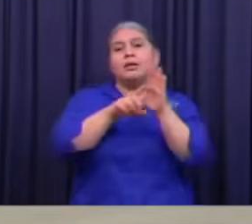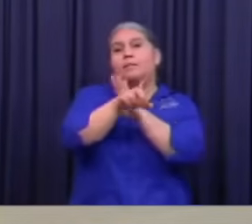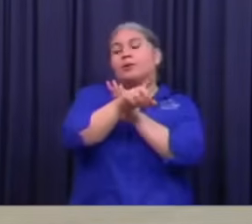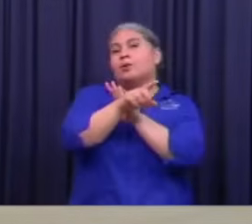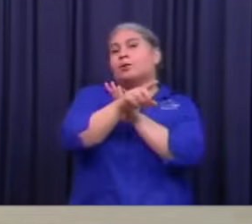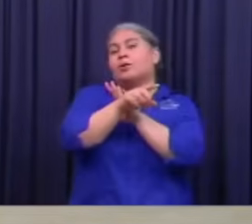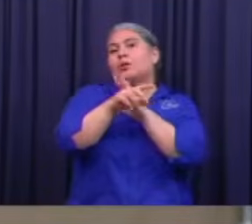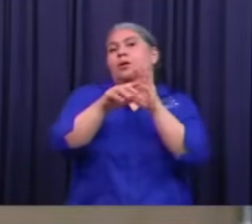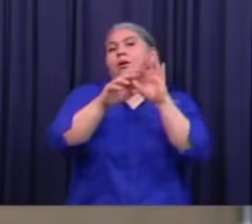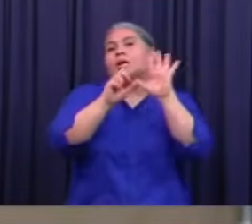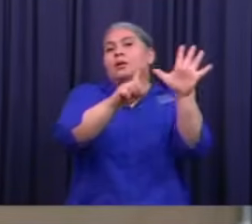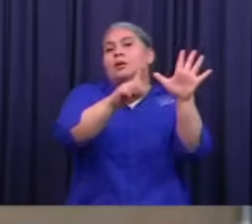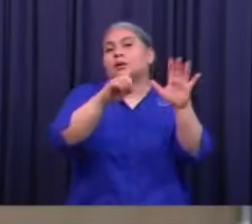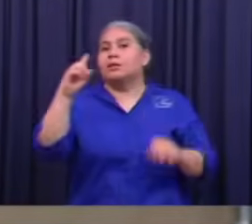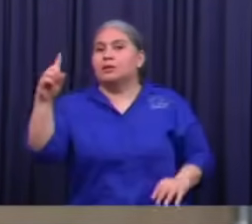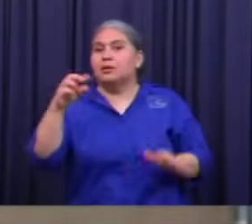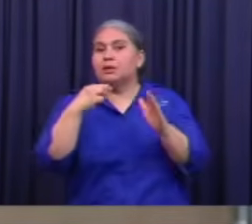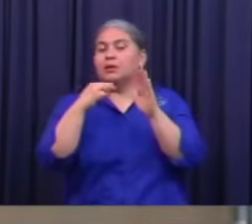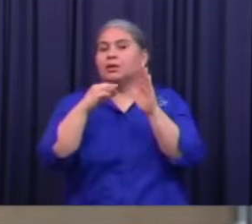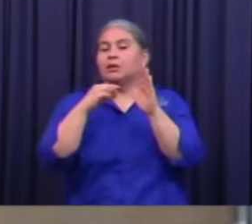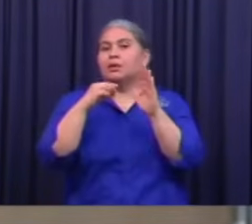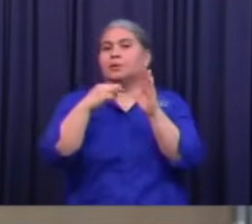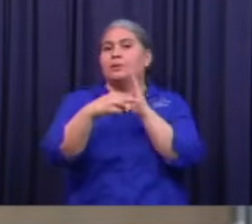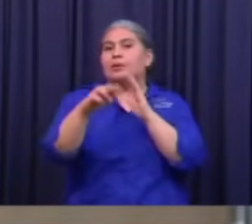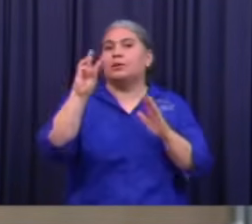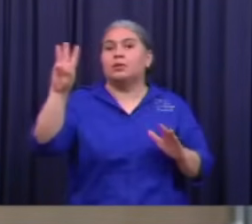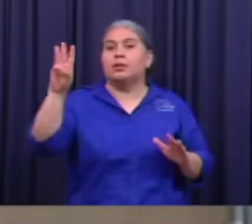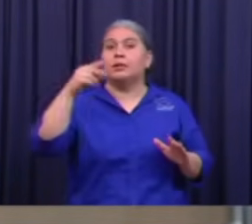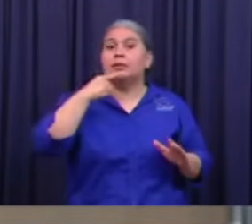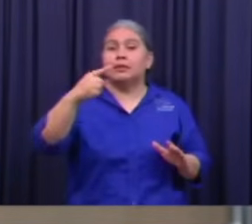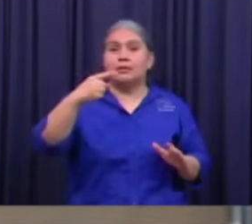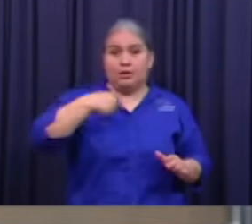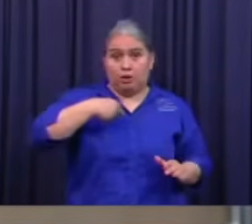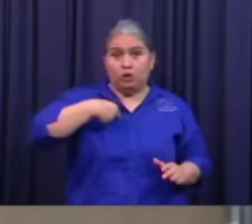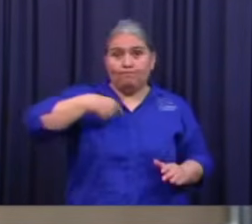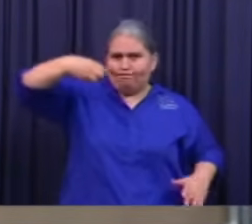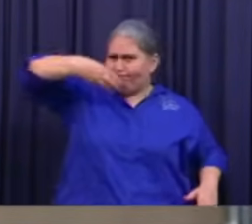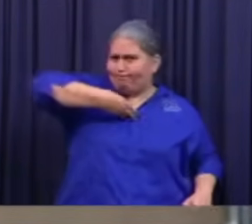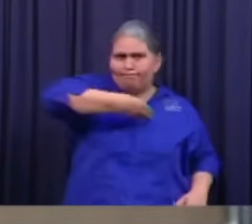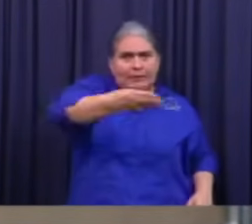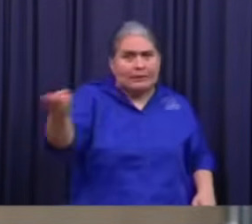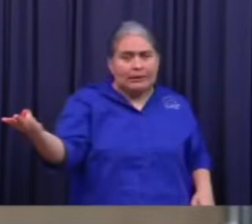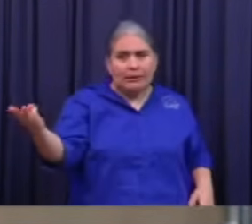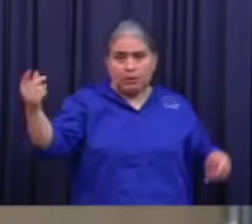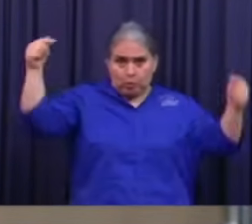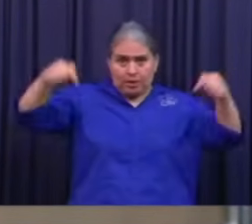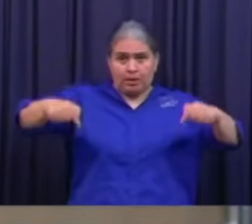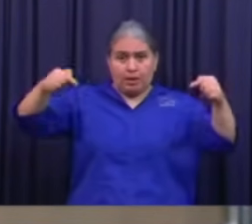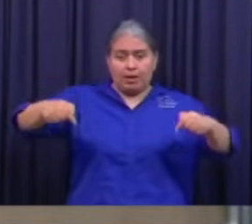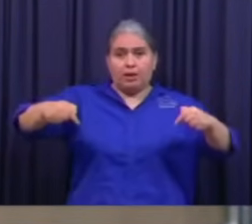3 he venido para ordenar que los que están